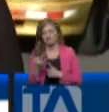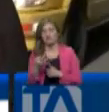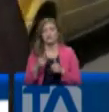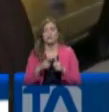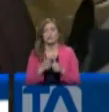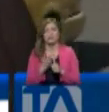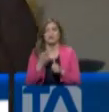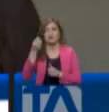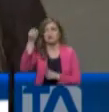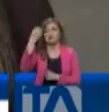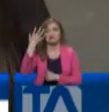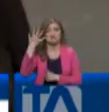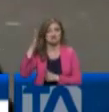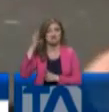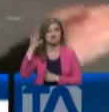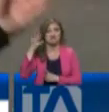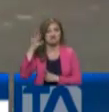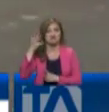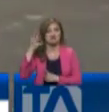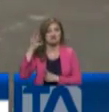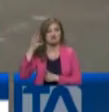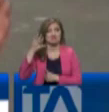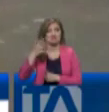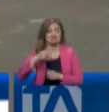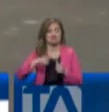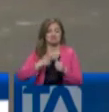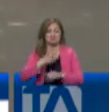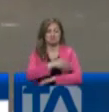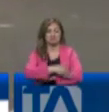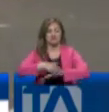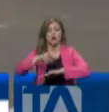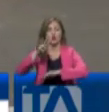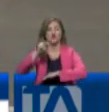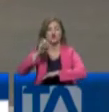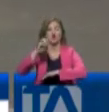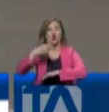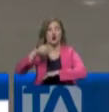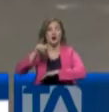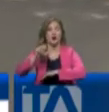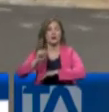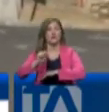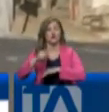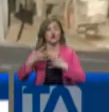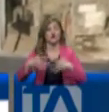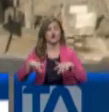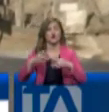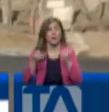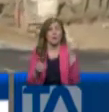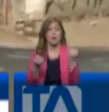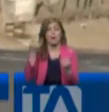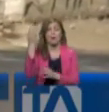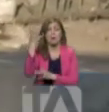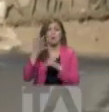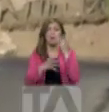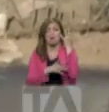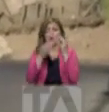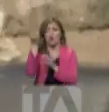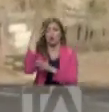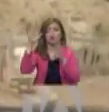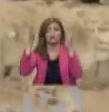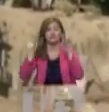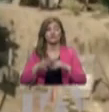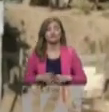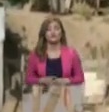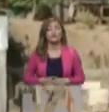primero la iluminación, pues al nosotros subir de la calle principal de Los Nogales tenemos mucha maleza, no existe la debida iluminación en el